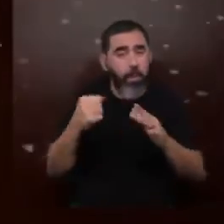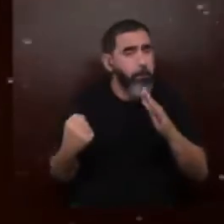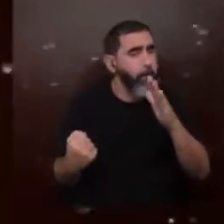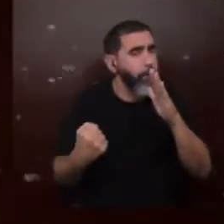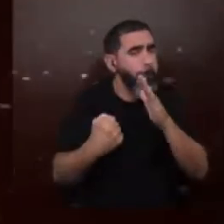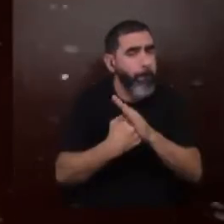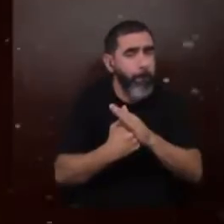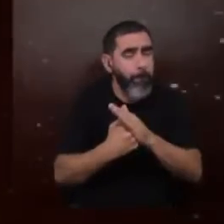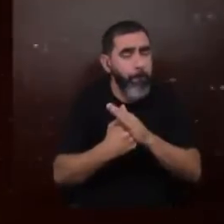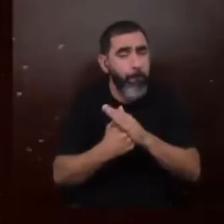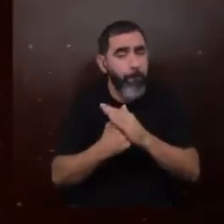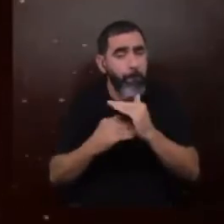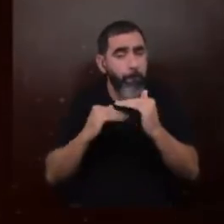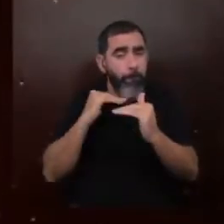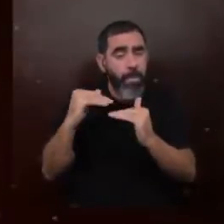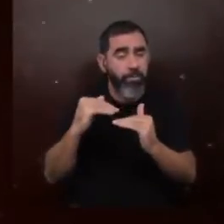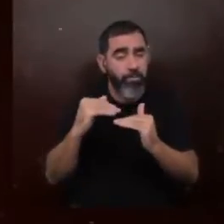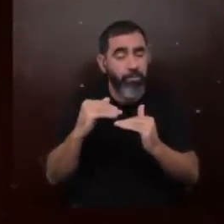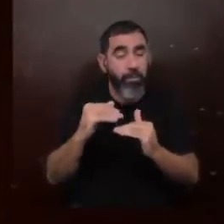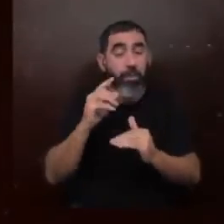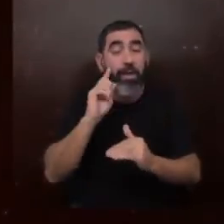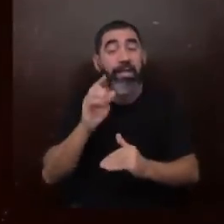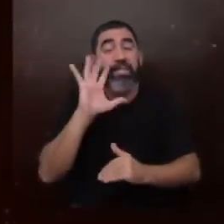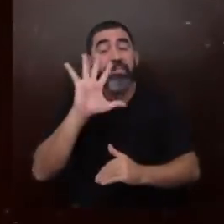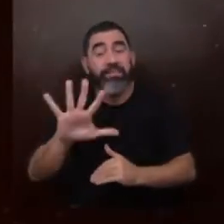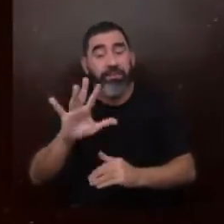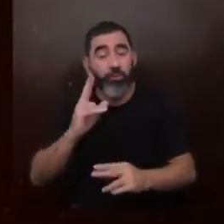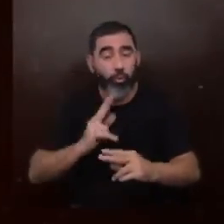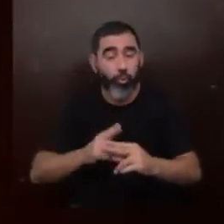de la escala, lo que llamamos el máximo G5.